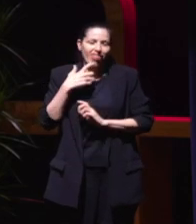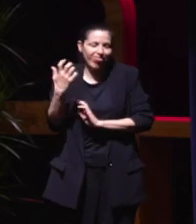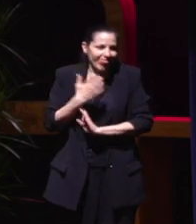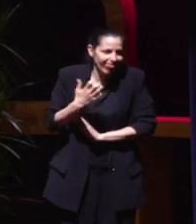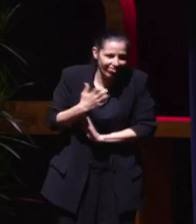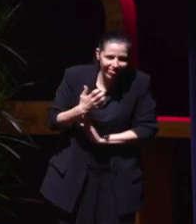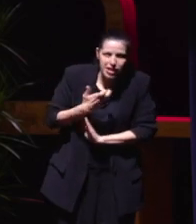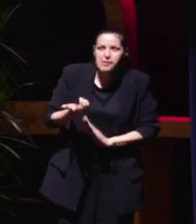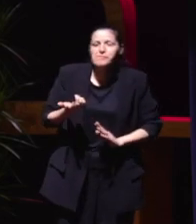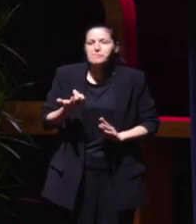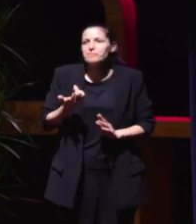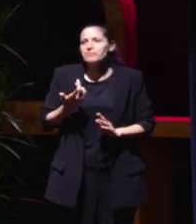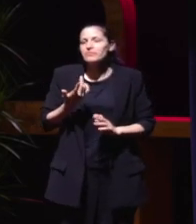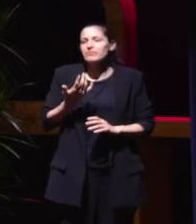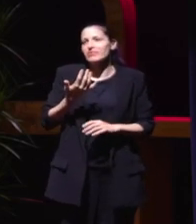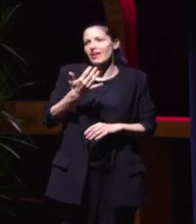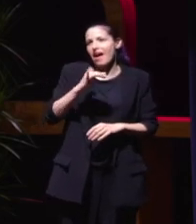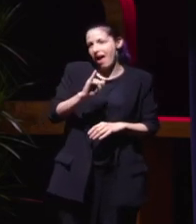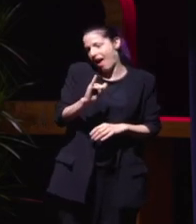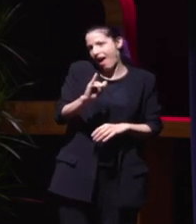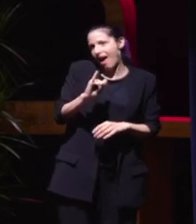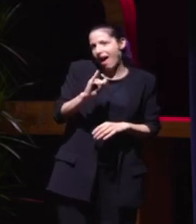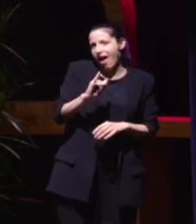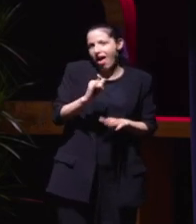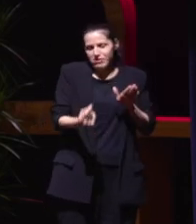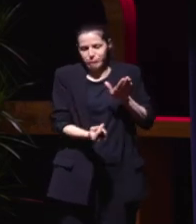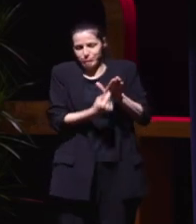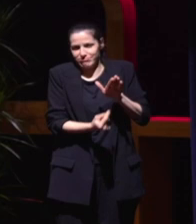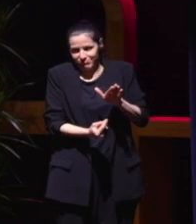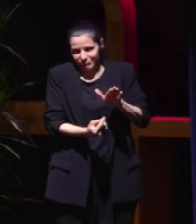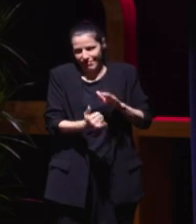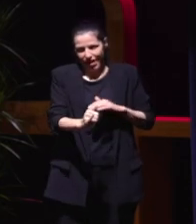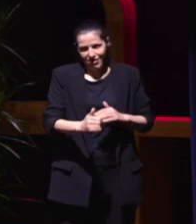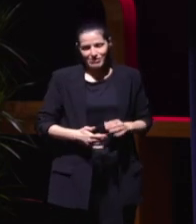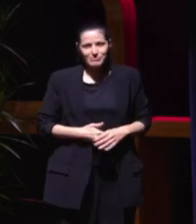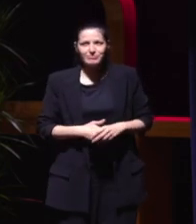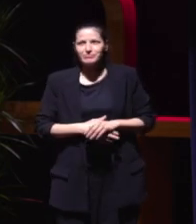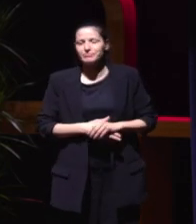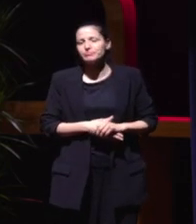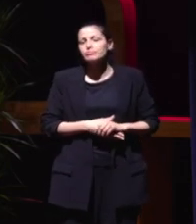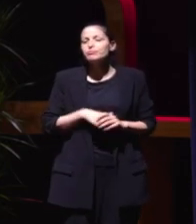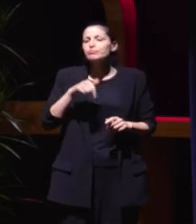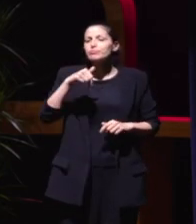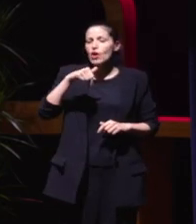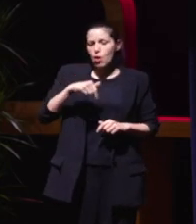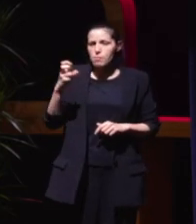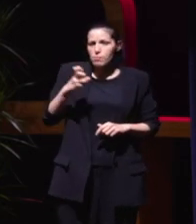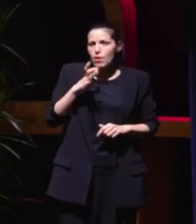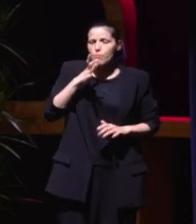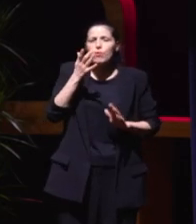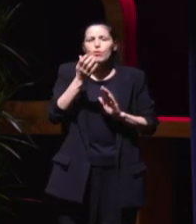Ana guantes dice ay los jode chinchos pues eso es lo que hacía bueno Yo vengo a hablar de la crítica